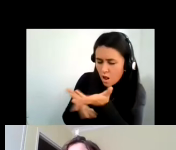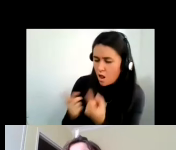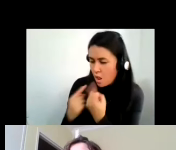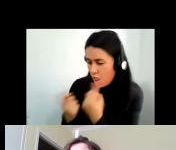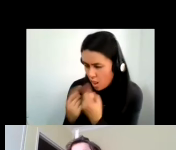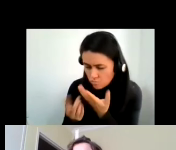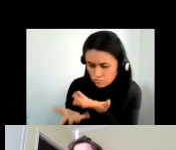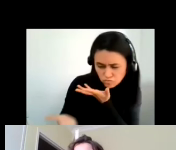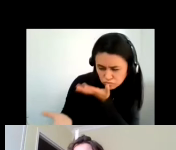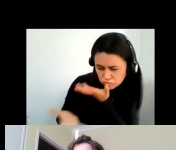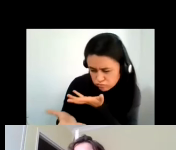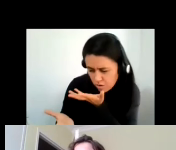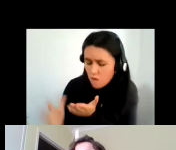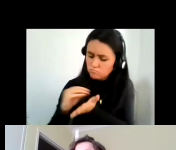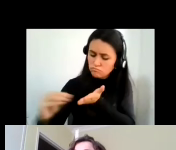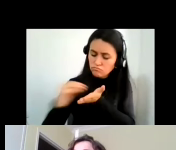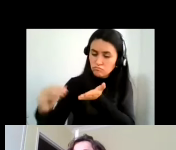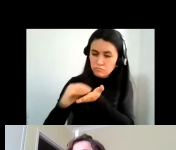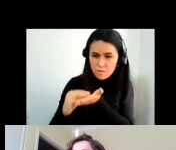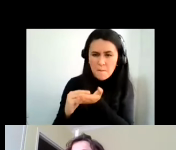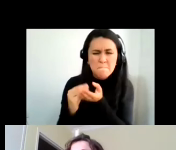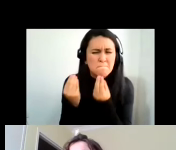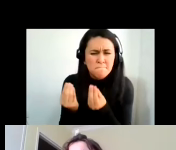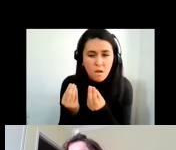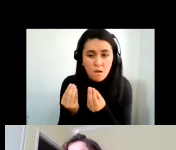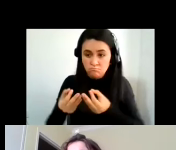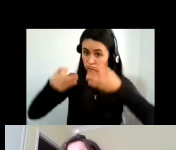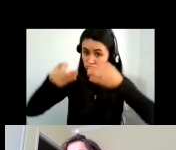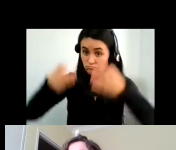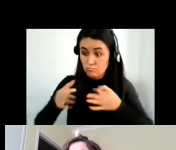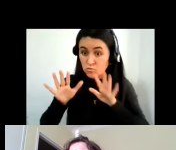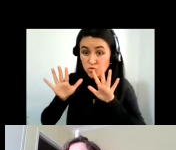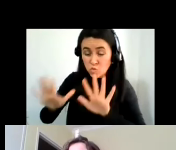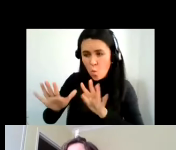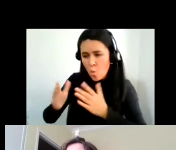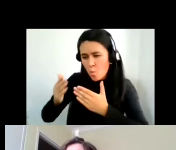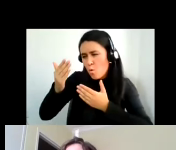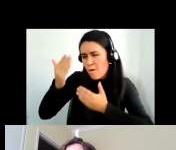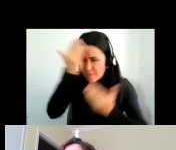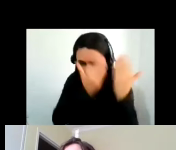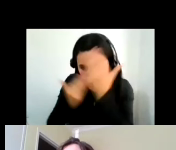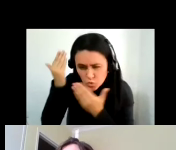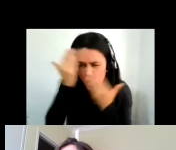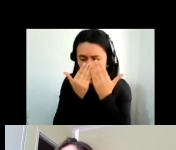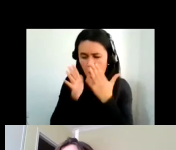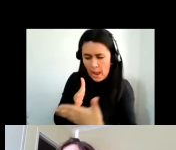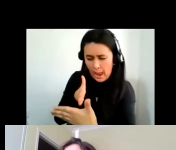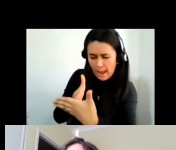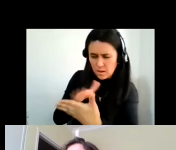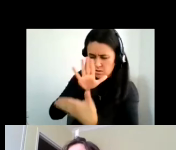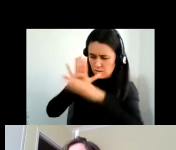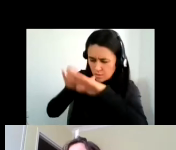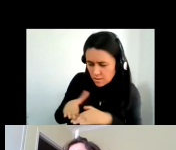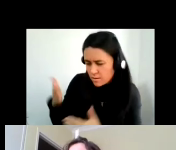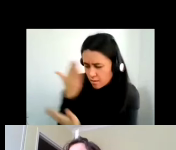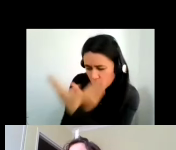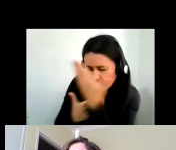Se realizan entrevistas para asegurar que estas evaluaciones, o más bien las barreras a las evaluaciones,